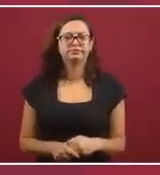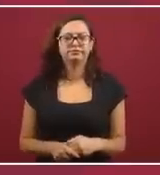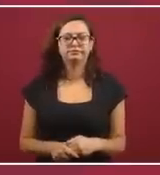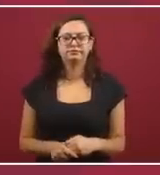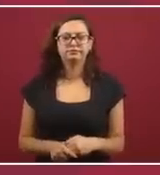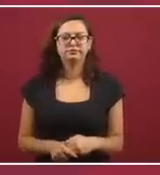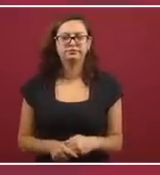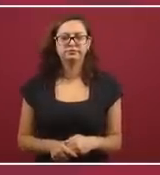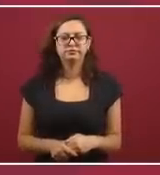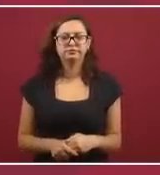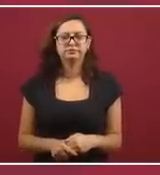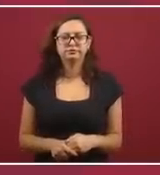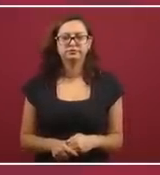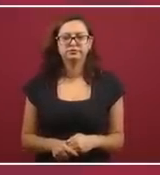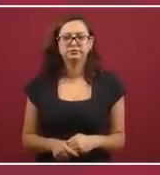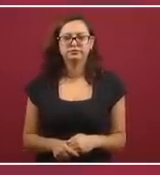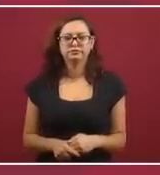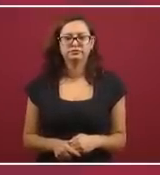no significa